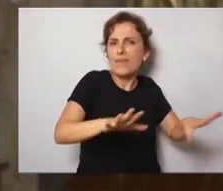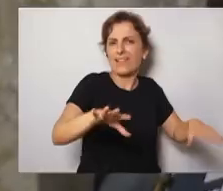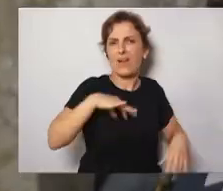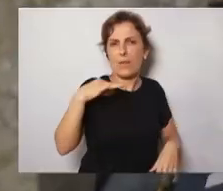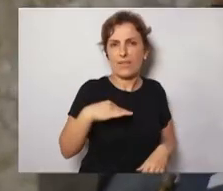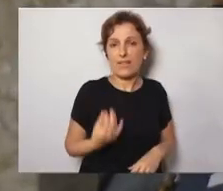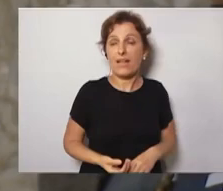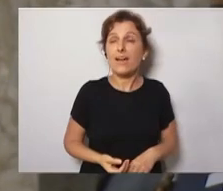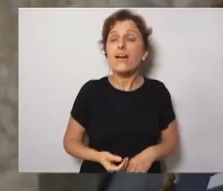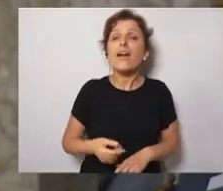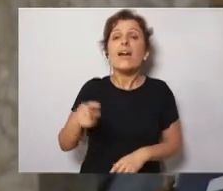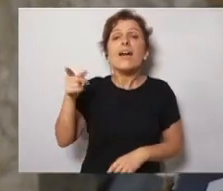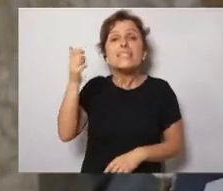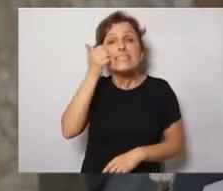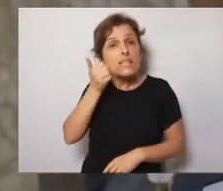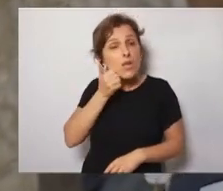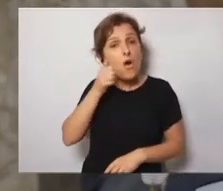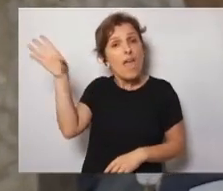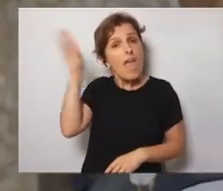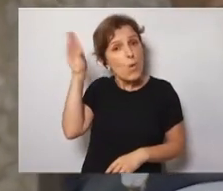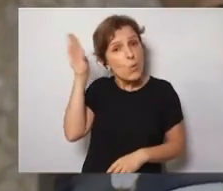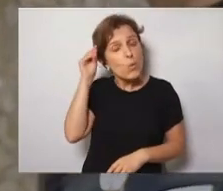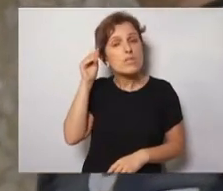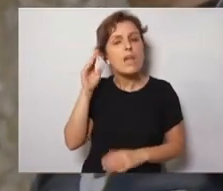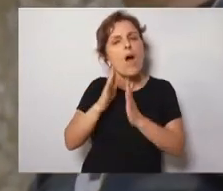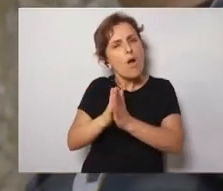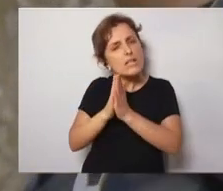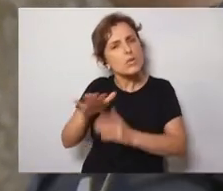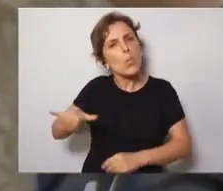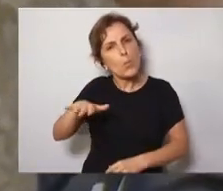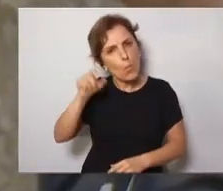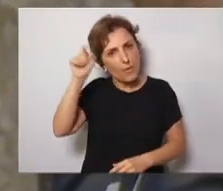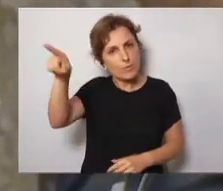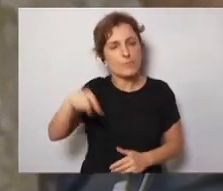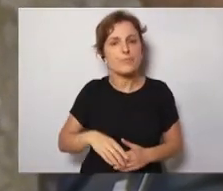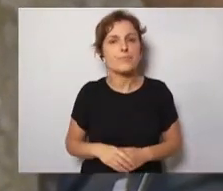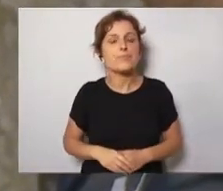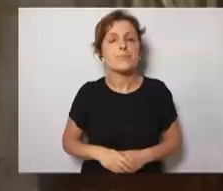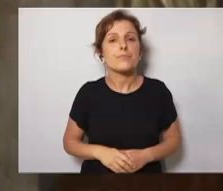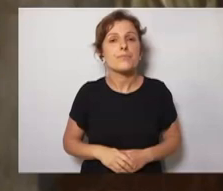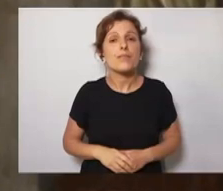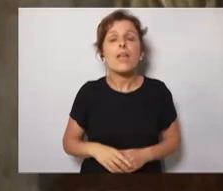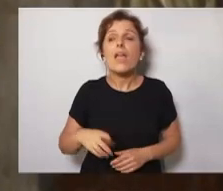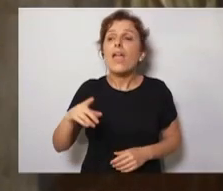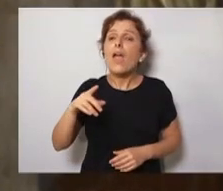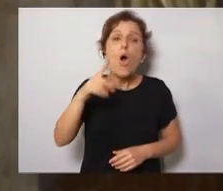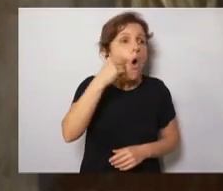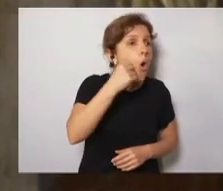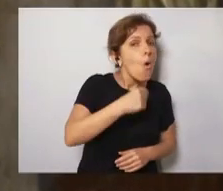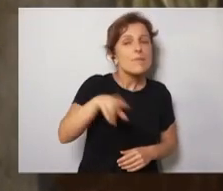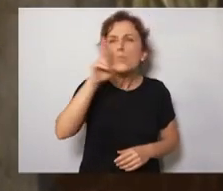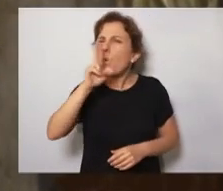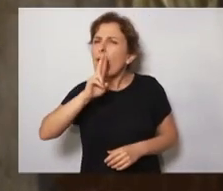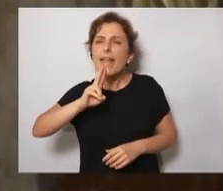oremos escucha señor la oración de tu pueblo por todos los hombres y mujeres del